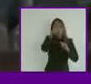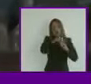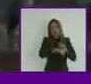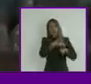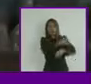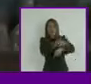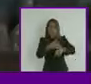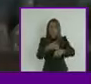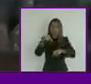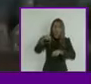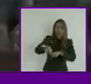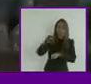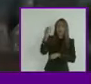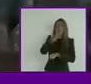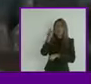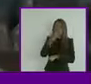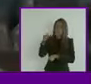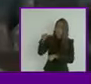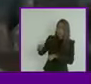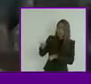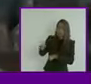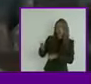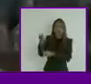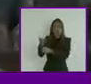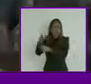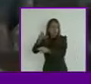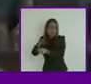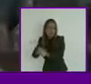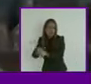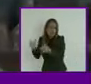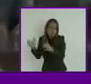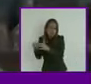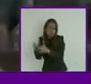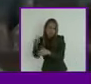en centros educativos y centros de salud, que fomenten una